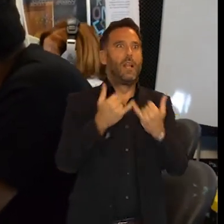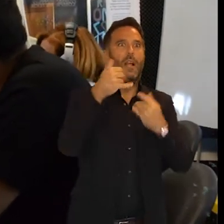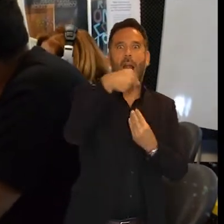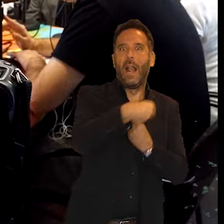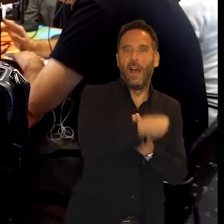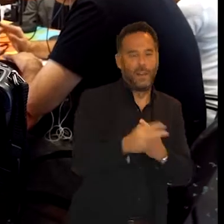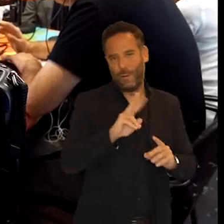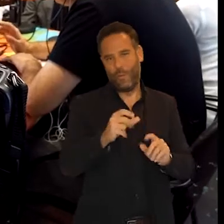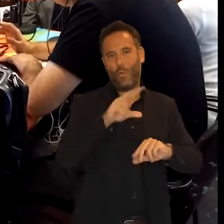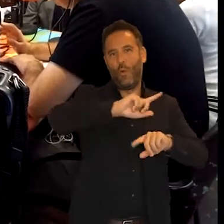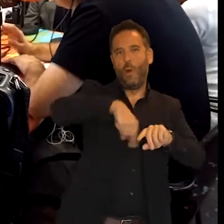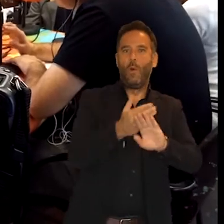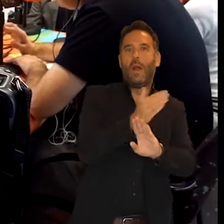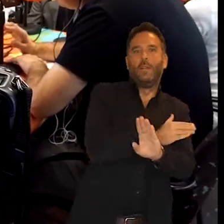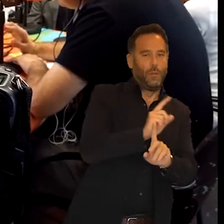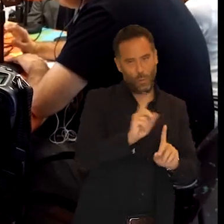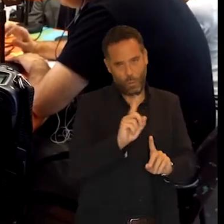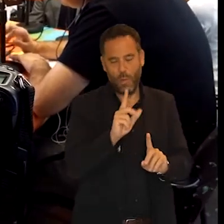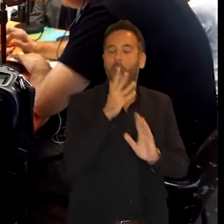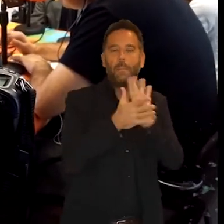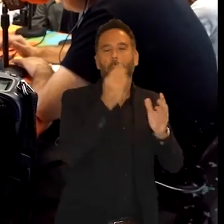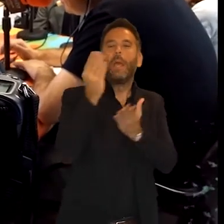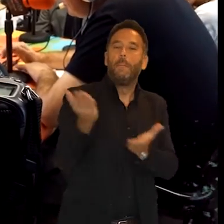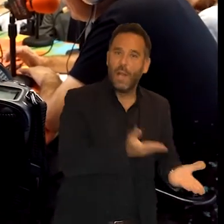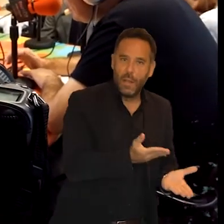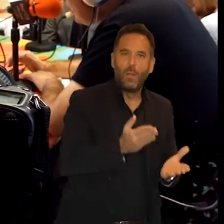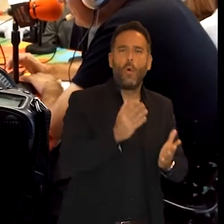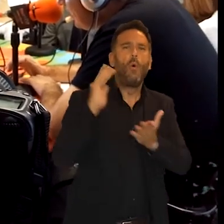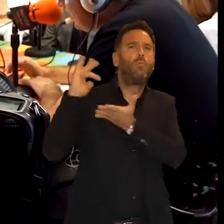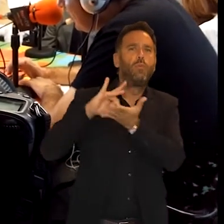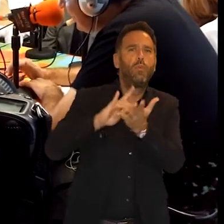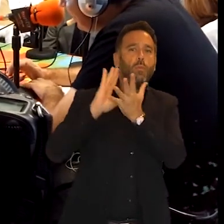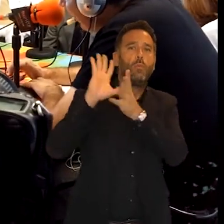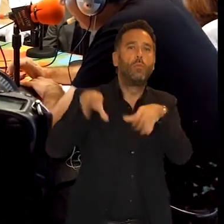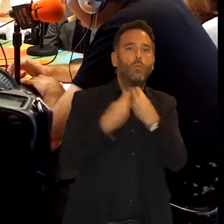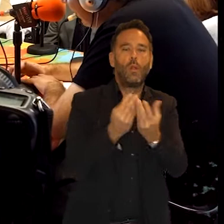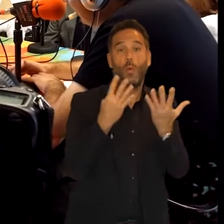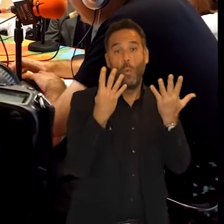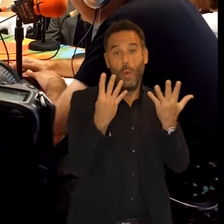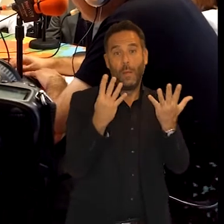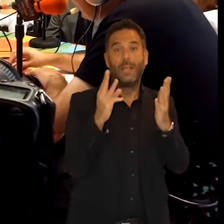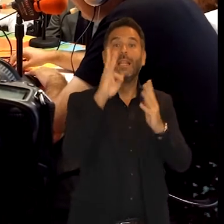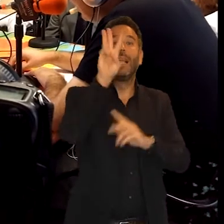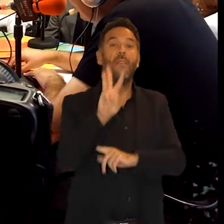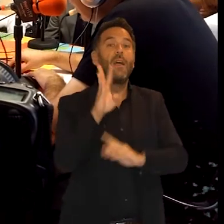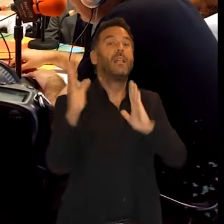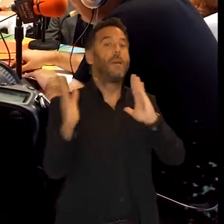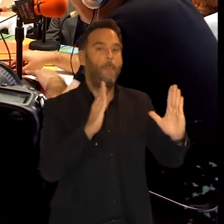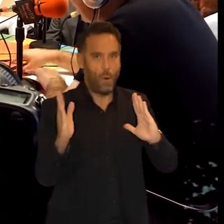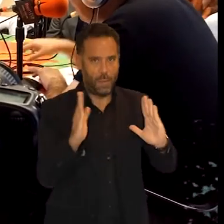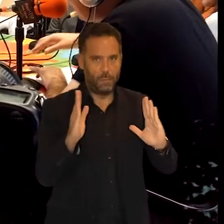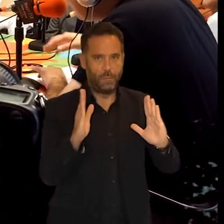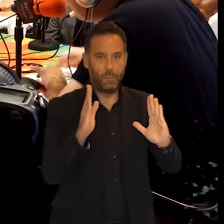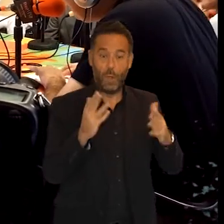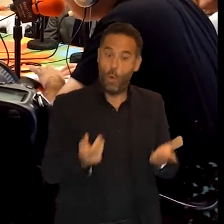Bienvenidos a La Ola, esta tercera temporada, el programa número 9 de la tercera temporada. Aquí estamos